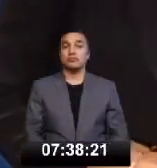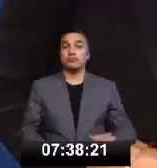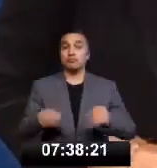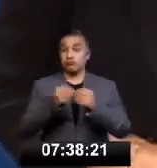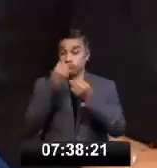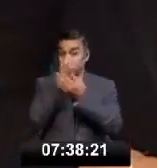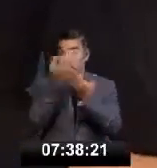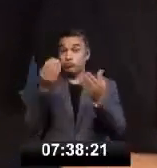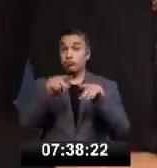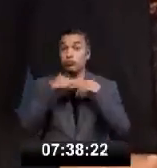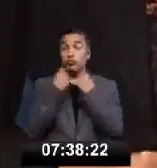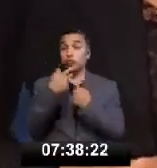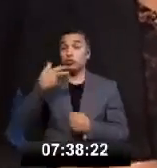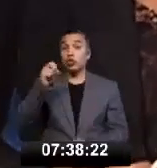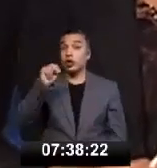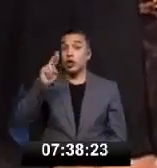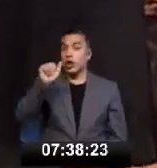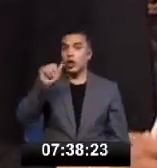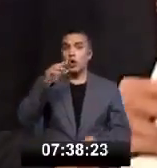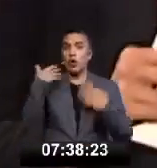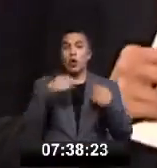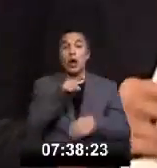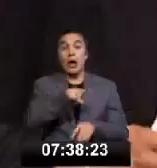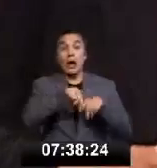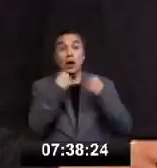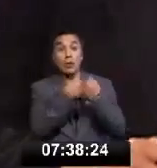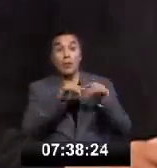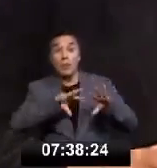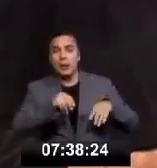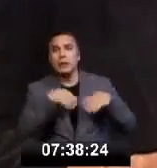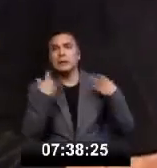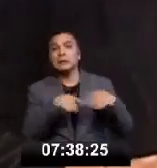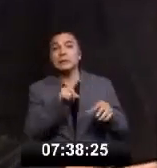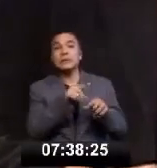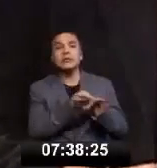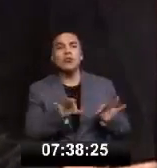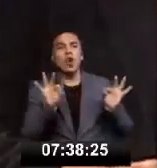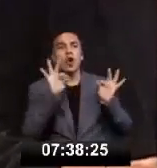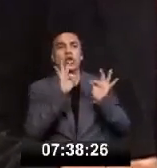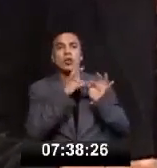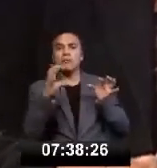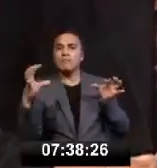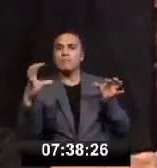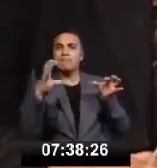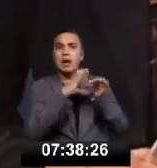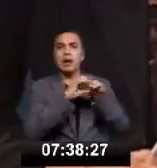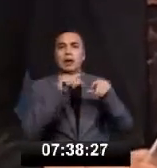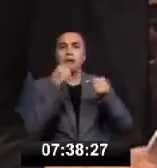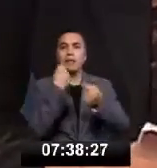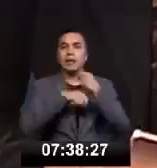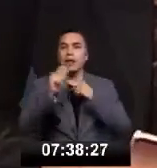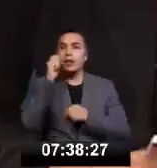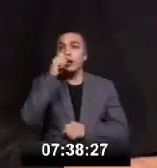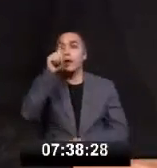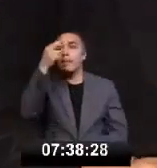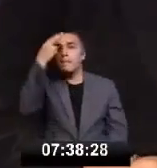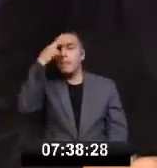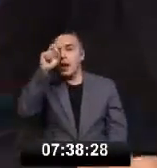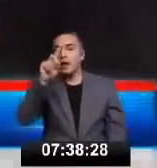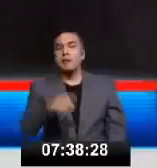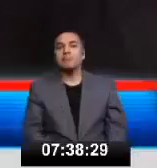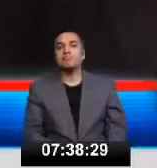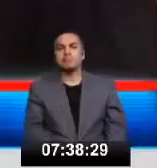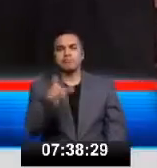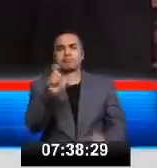Seguimos informando. La Banda de los Choneros se ha convertido en una pieza clave en las operaciones del cártel de Sinaloa en el Ecuador. Así lo